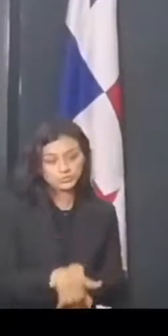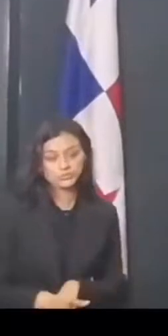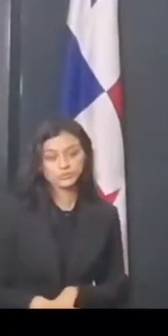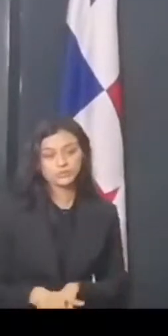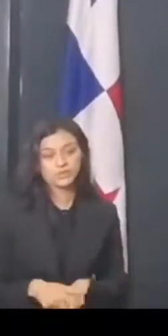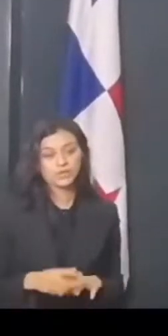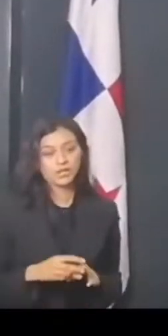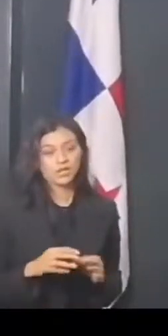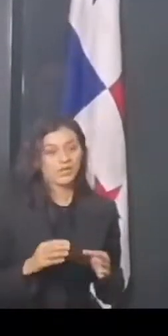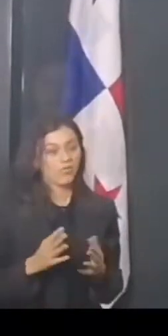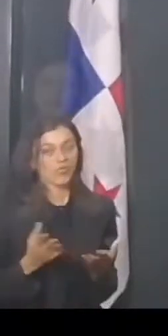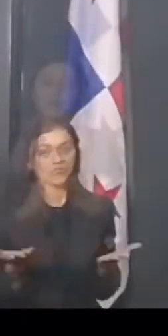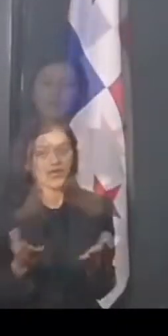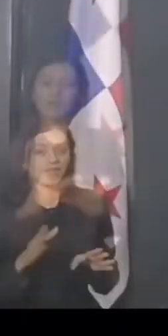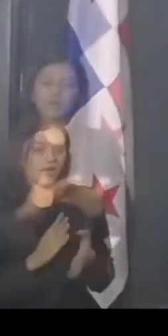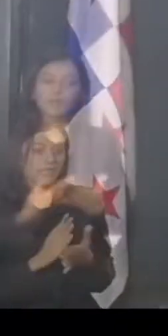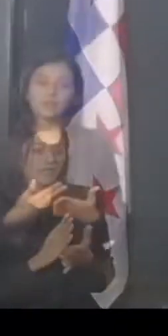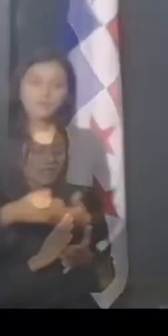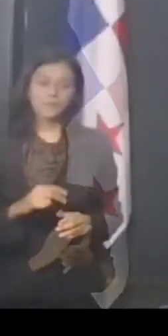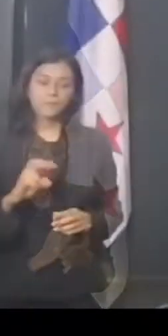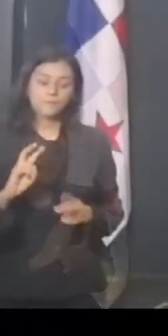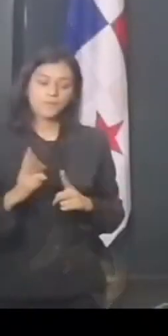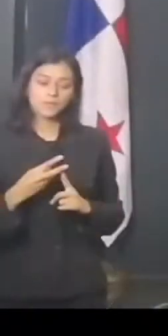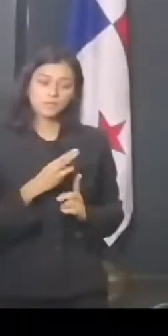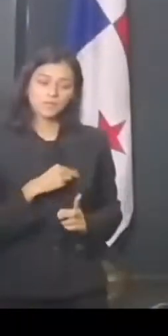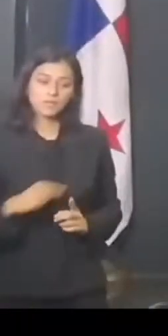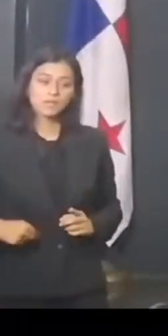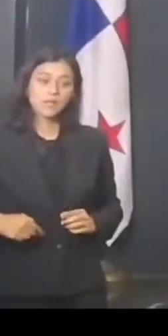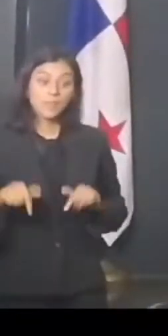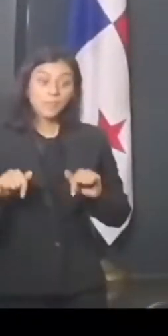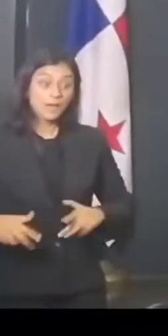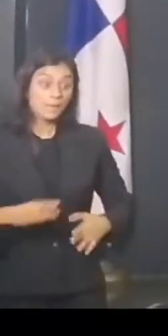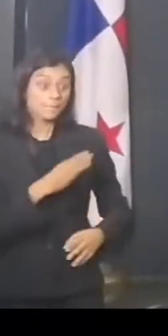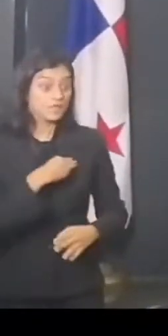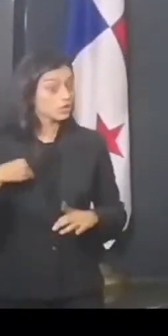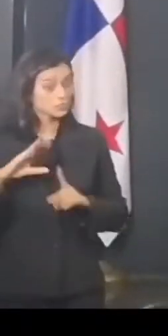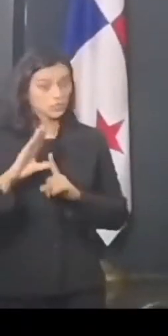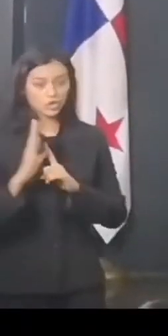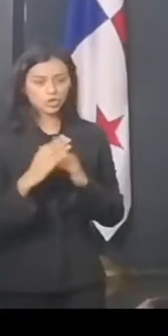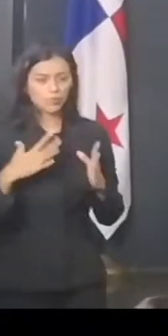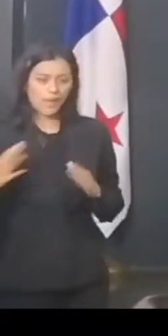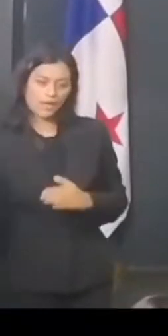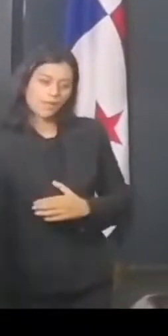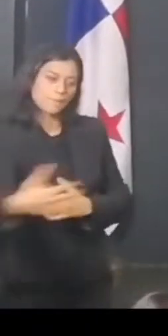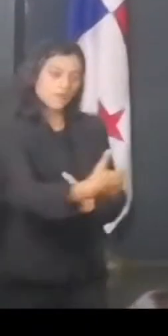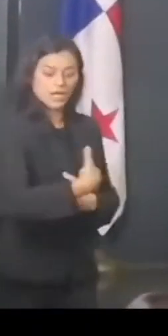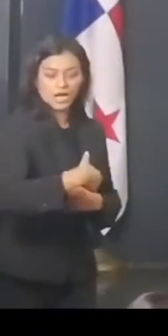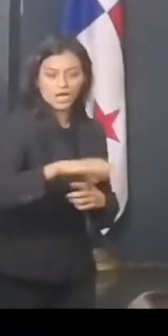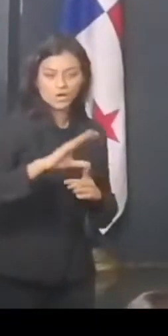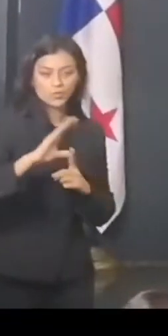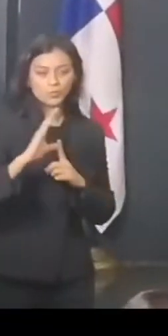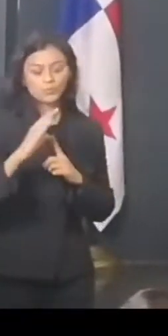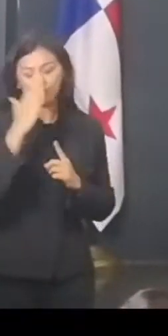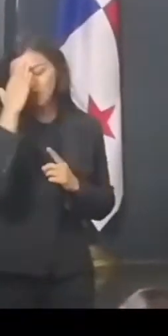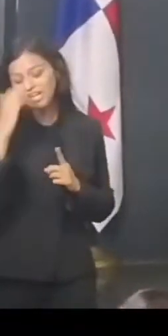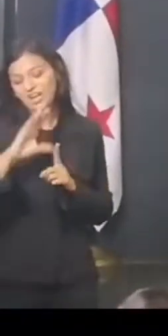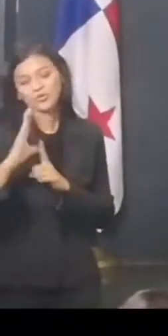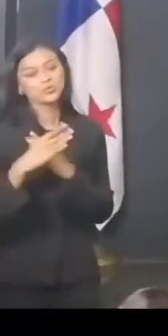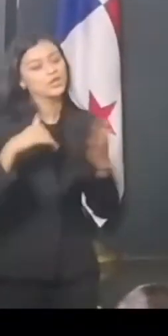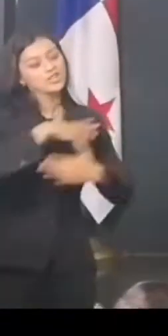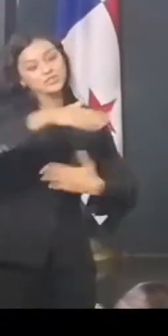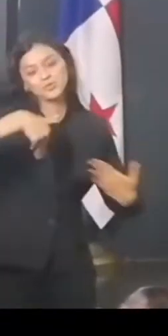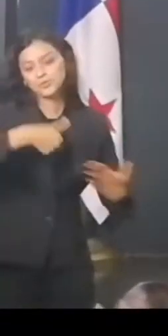o sea, acceso para todos. El Ministerio de Cultura no va a acaparar, la cultura es todo.